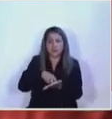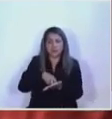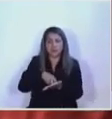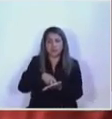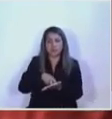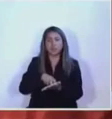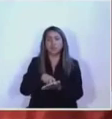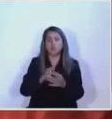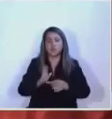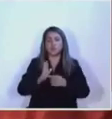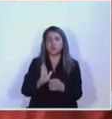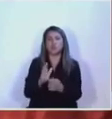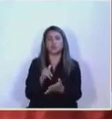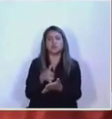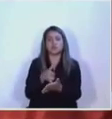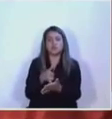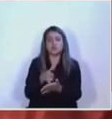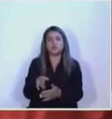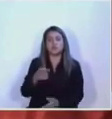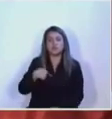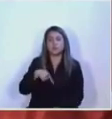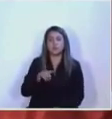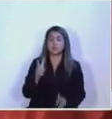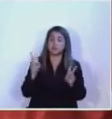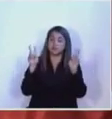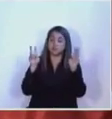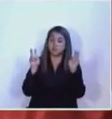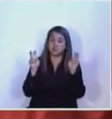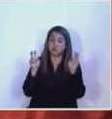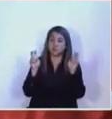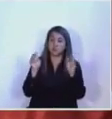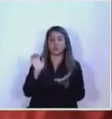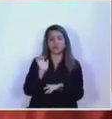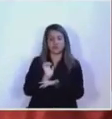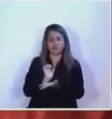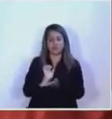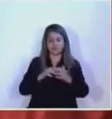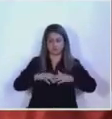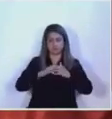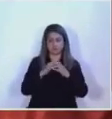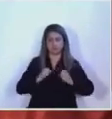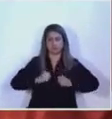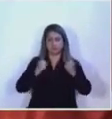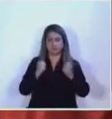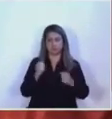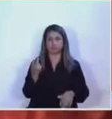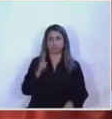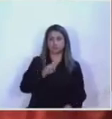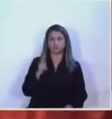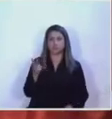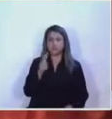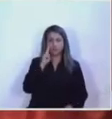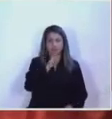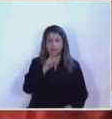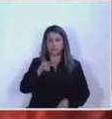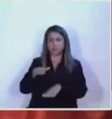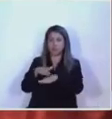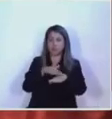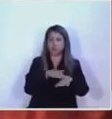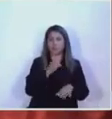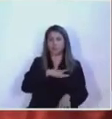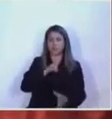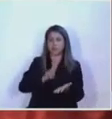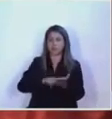la fragilidad de nuestro supuesto robusto Estado. Ambos fenómenos desnudaron para muchos el Chile